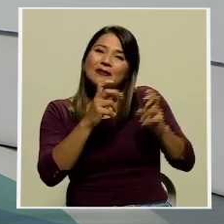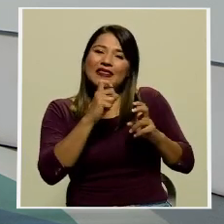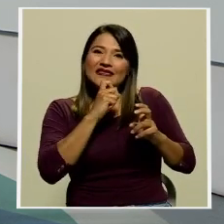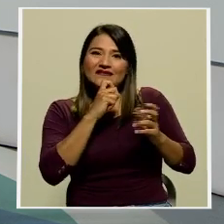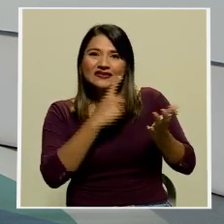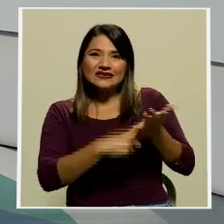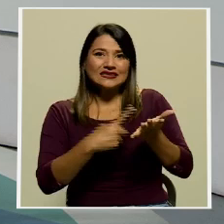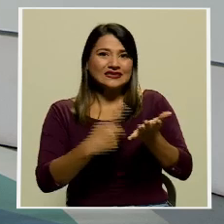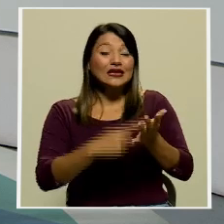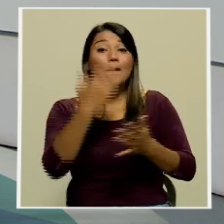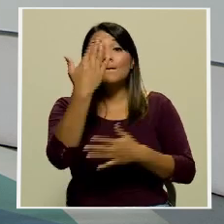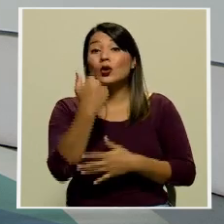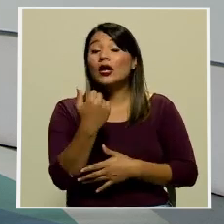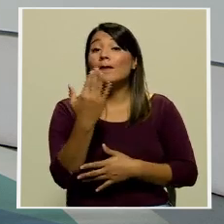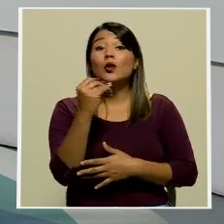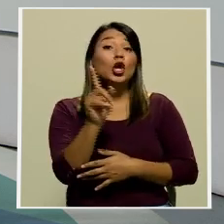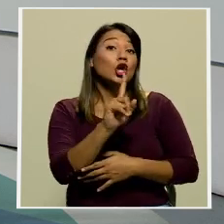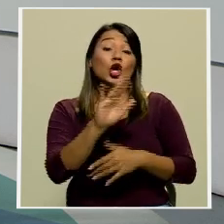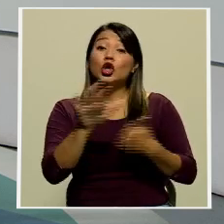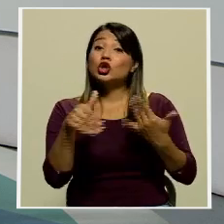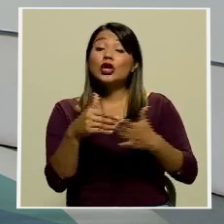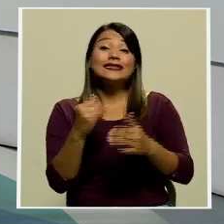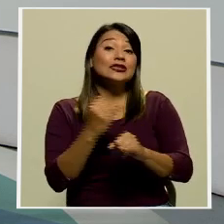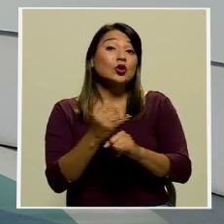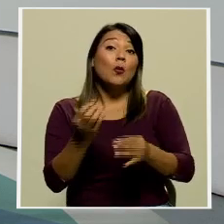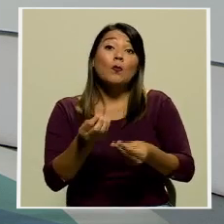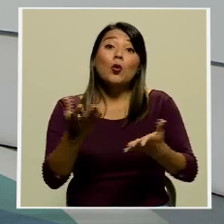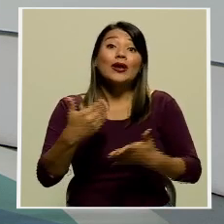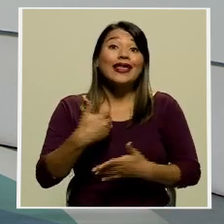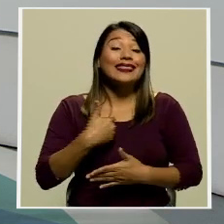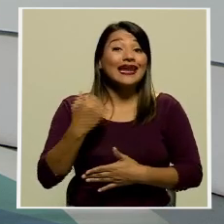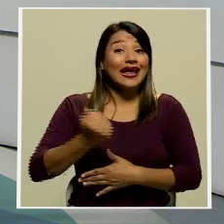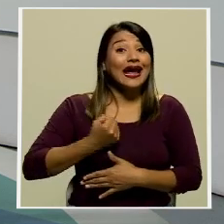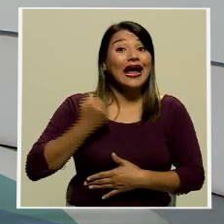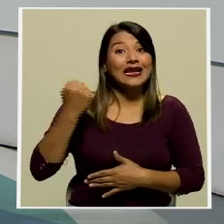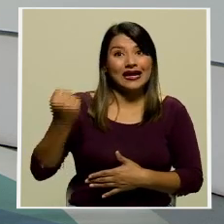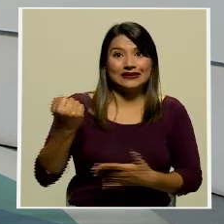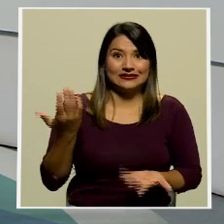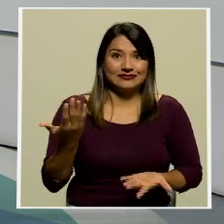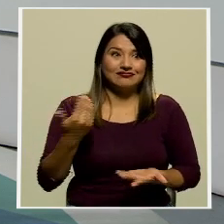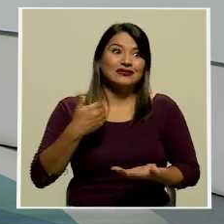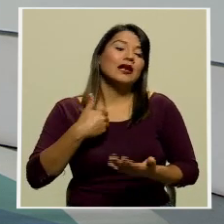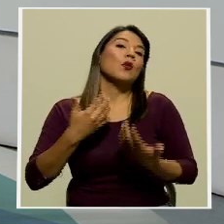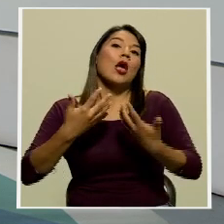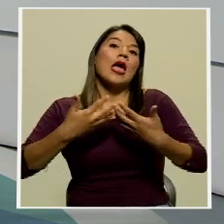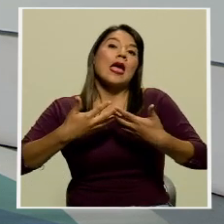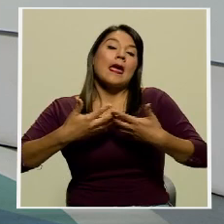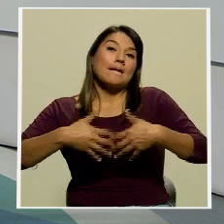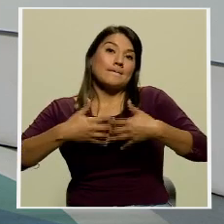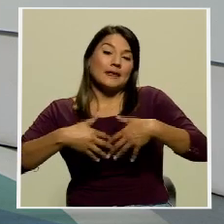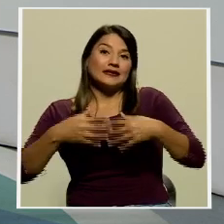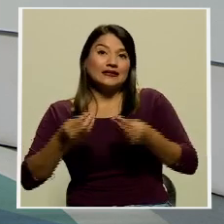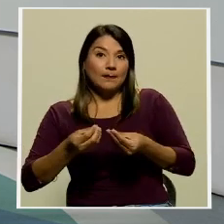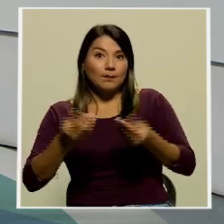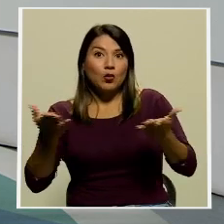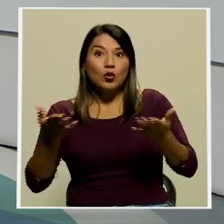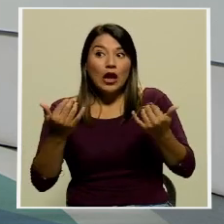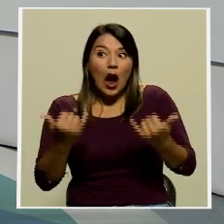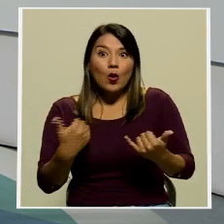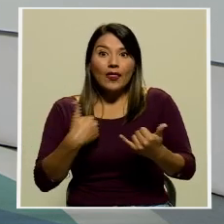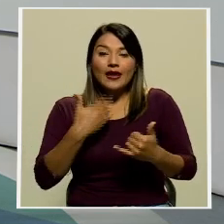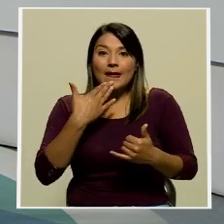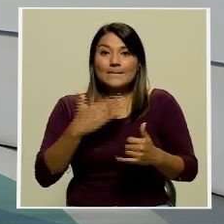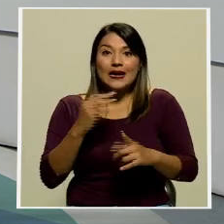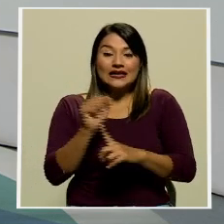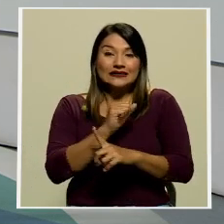las empresas públicas generan excedentes. Tenemos empresas públicas que están en muy mala